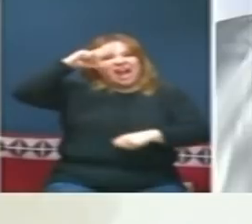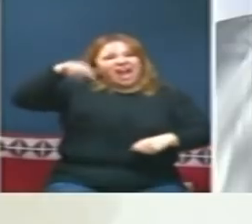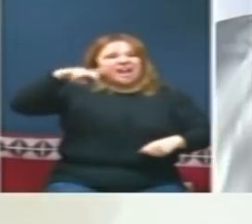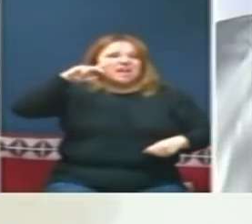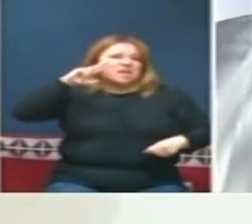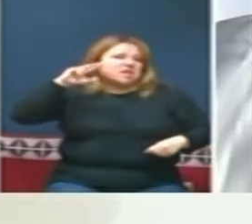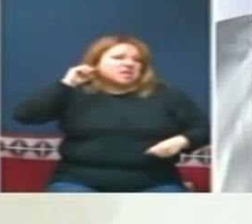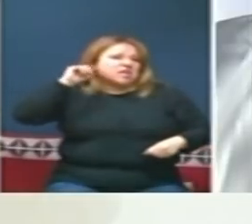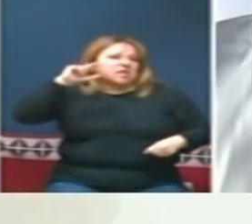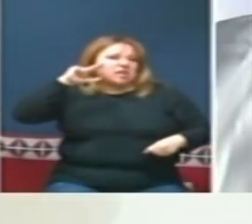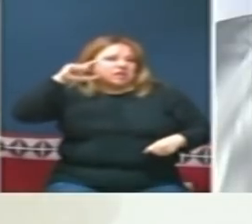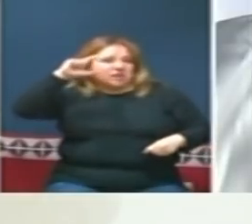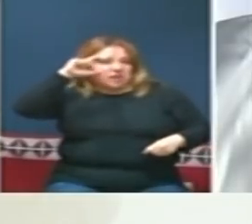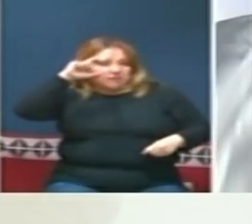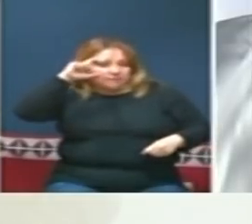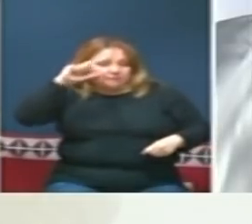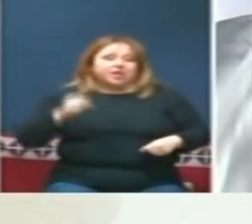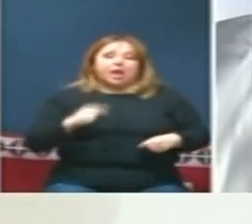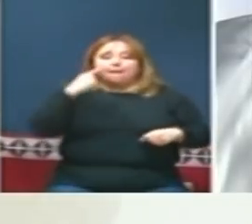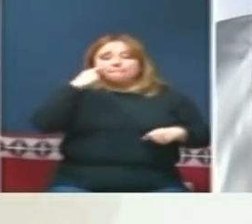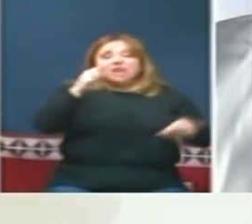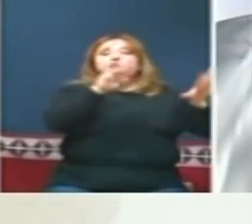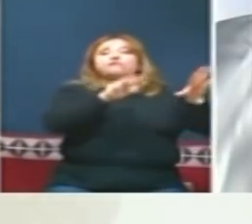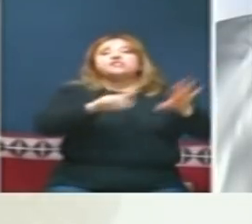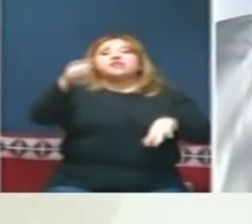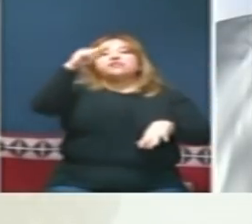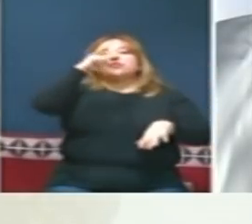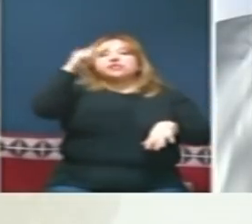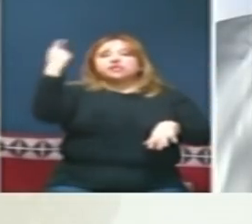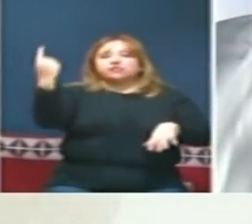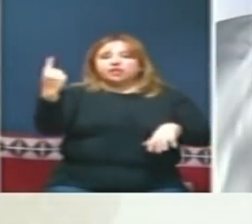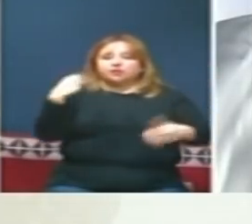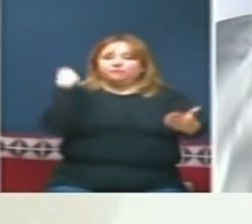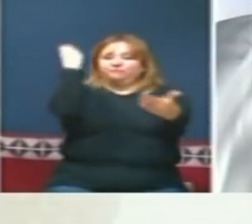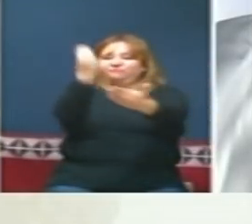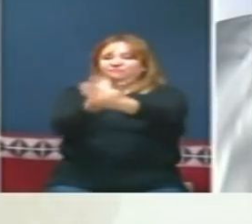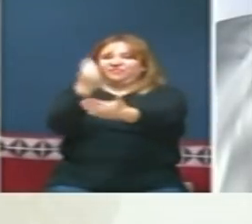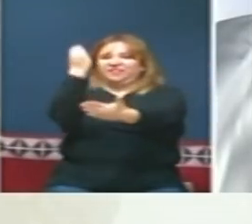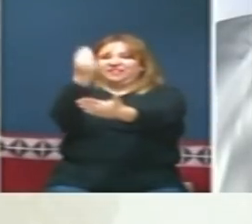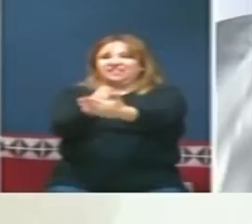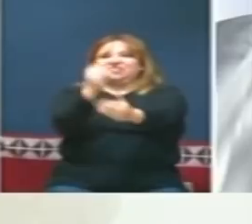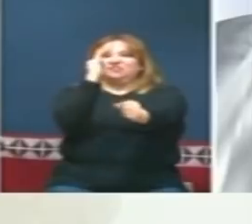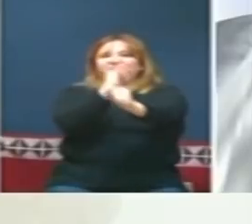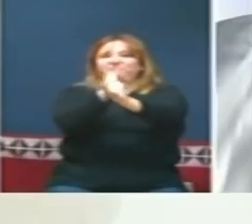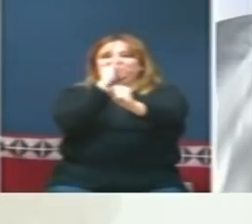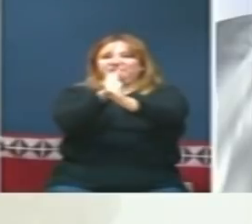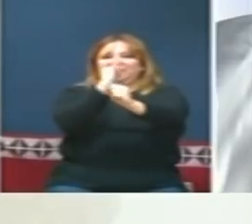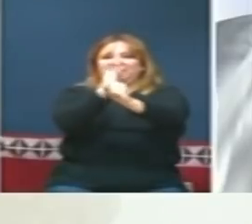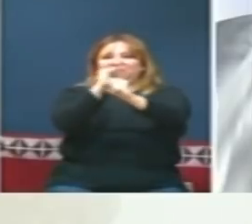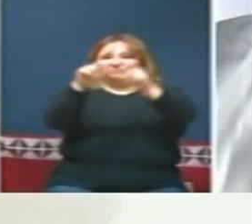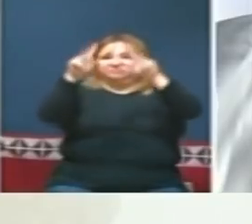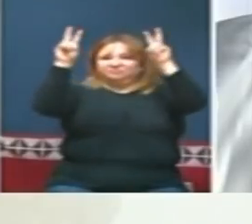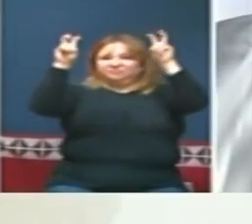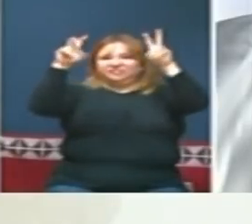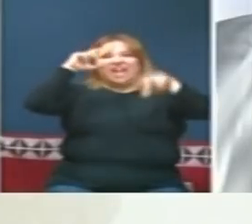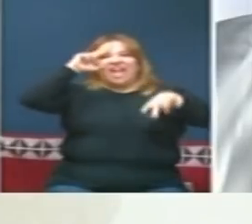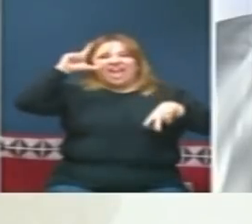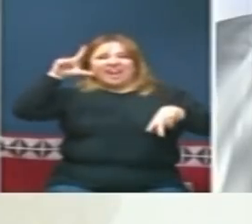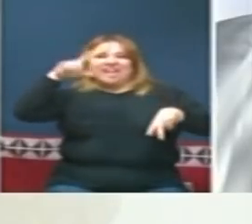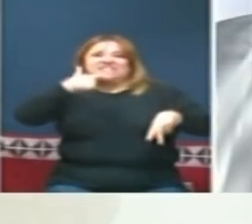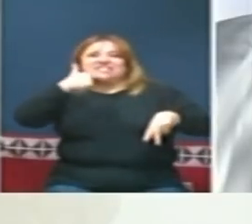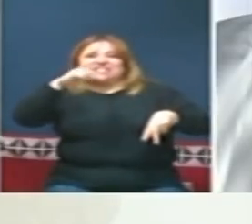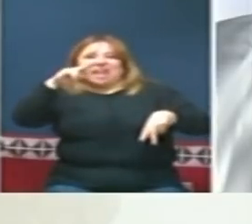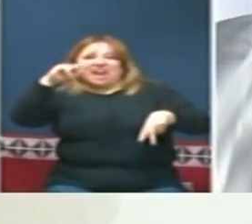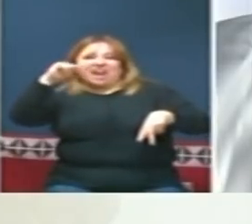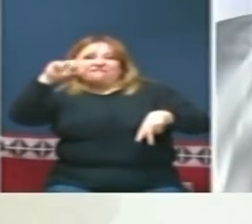En 1971 fue nombrado vicario cooperador en la parroquia El Salvador de Chamical.